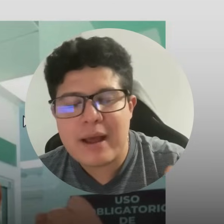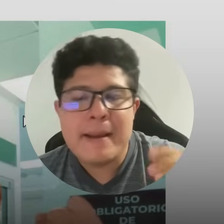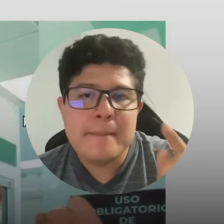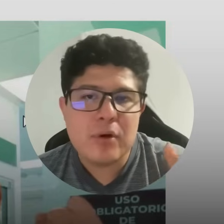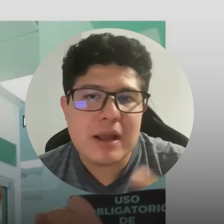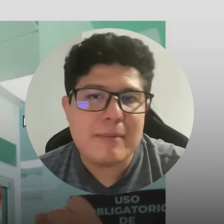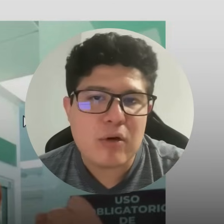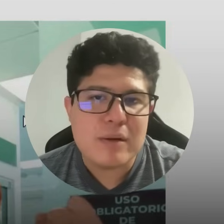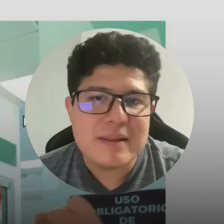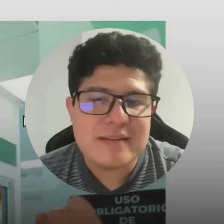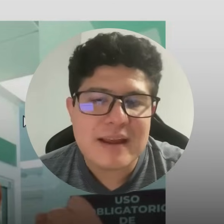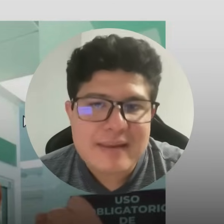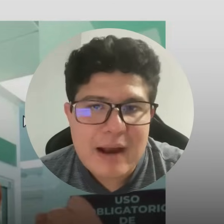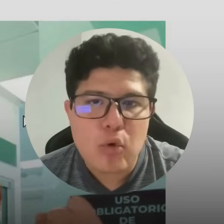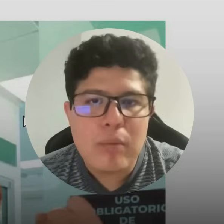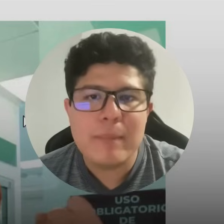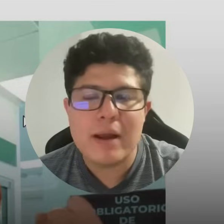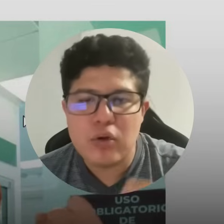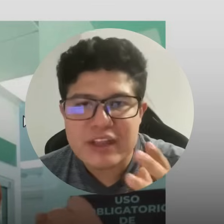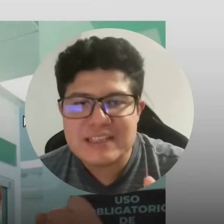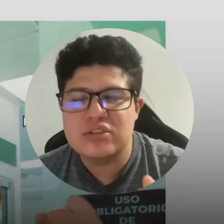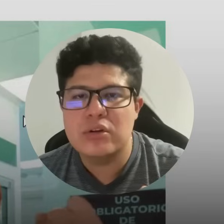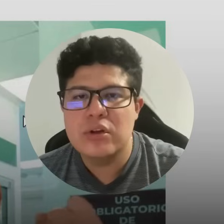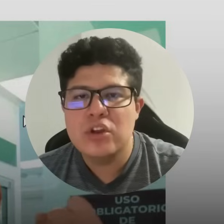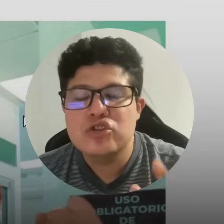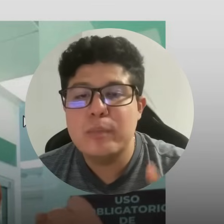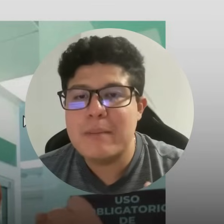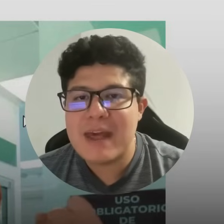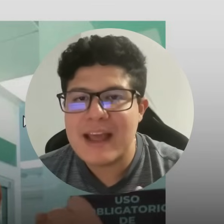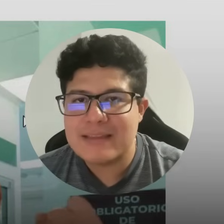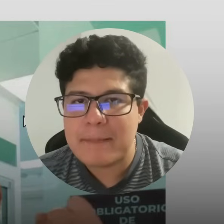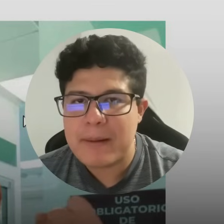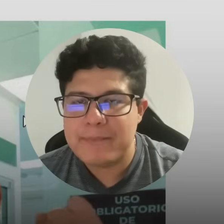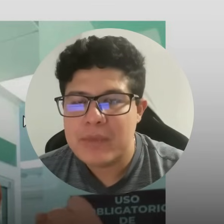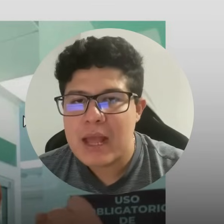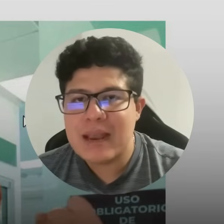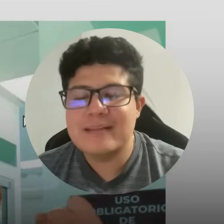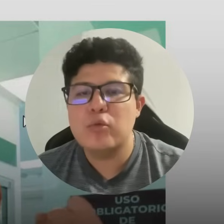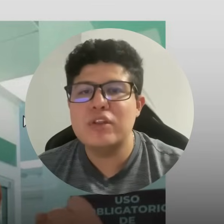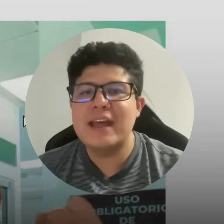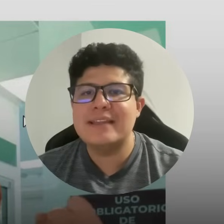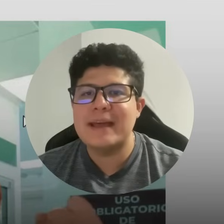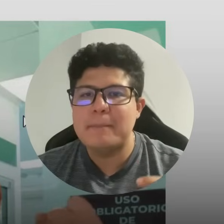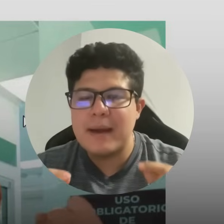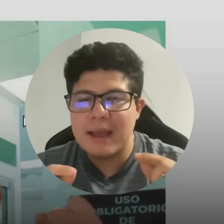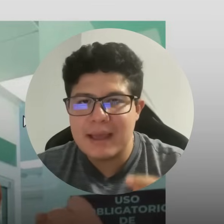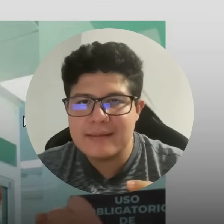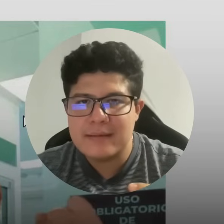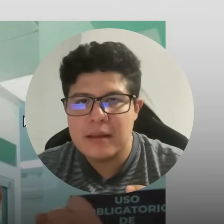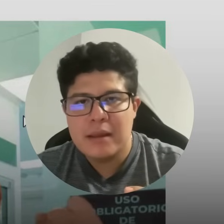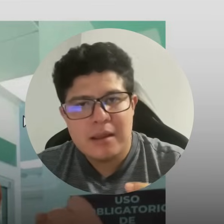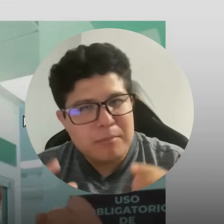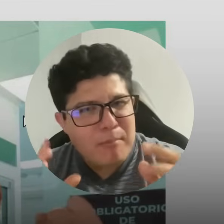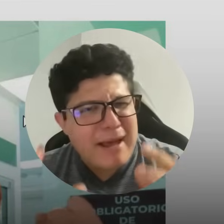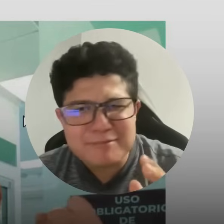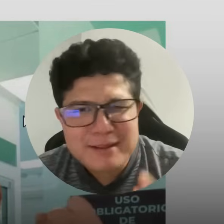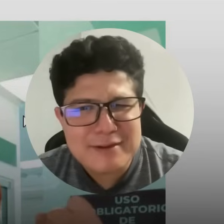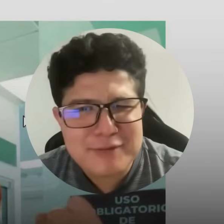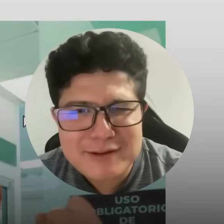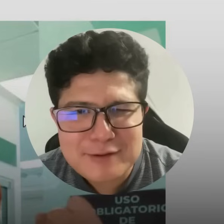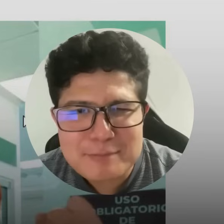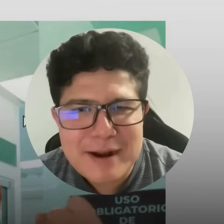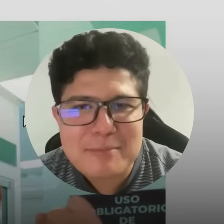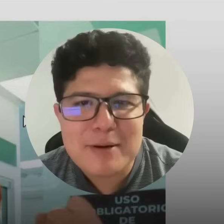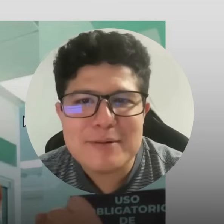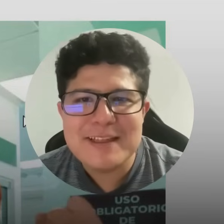hasta ahora porque el banco del bienestar ya cumple con esto su primera etapa la segunda etapa es más